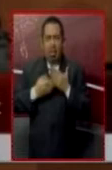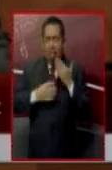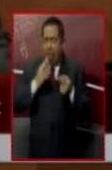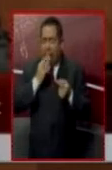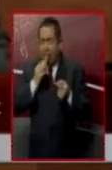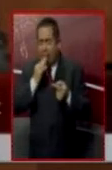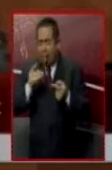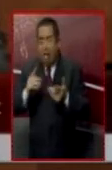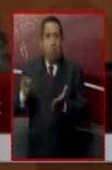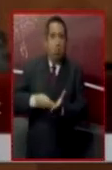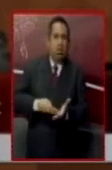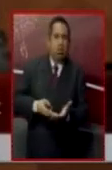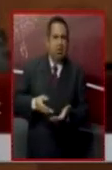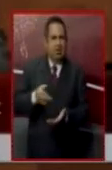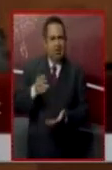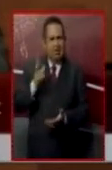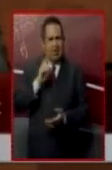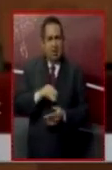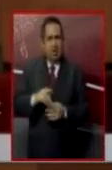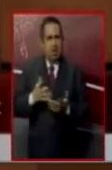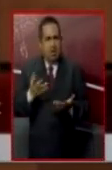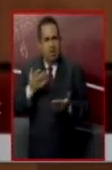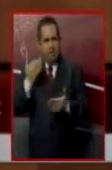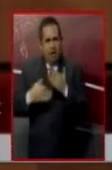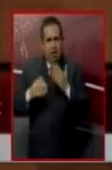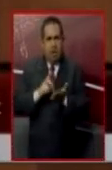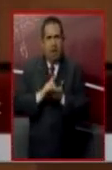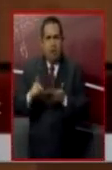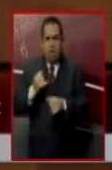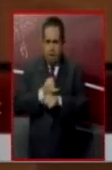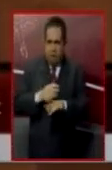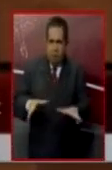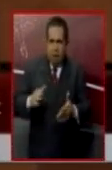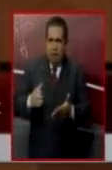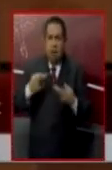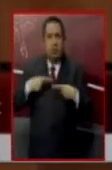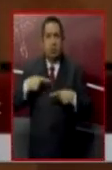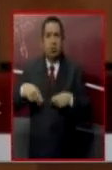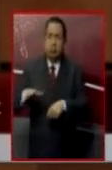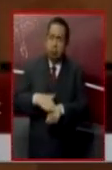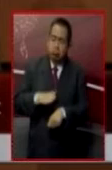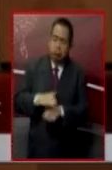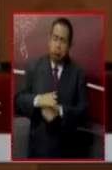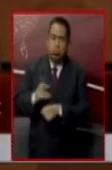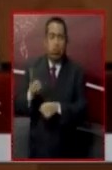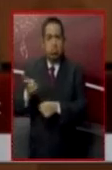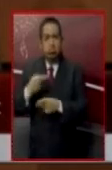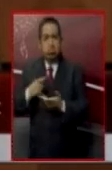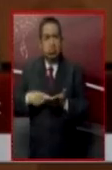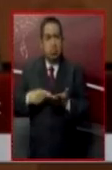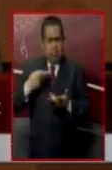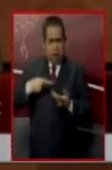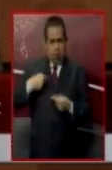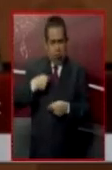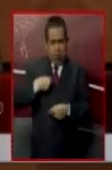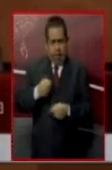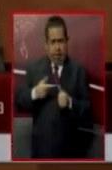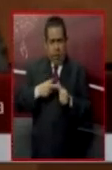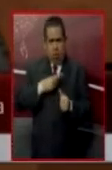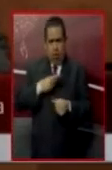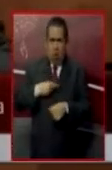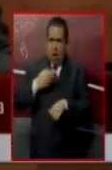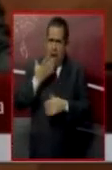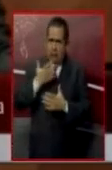faltas sencillas y omite el derecho de informar e invitar a los ciudadanos a cumplir